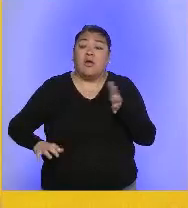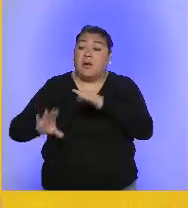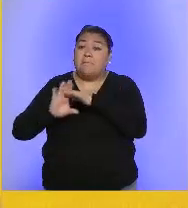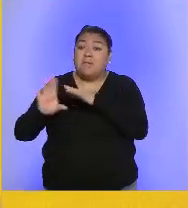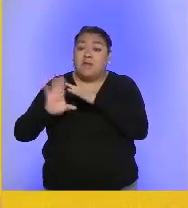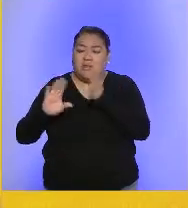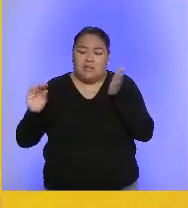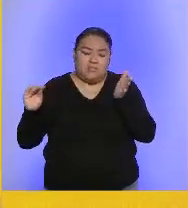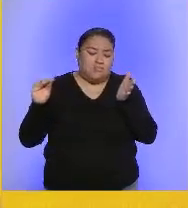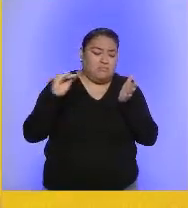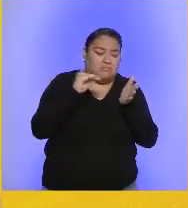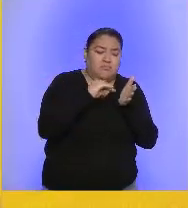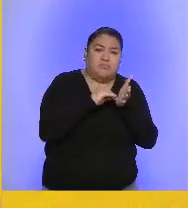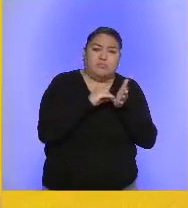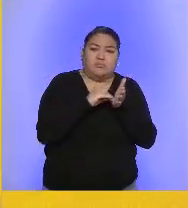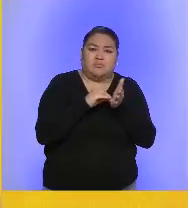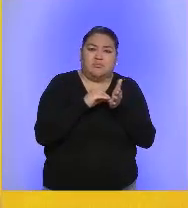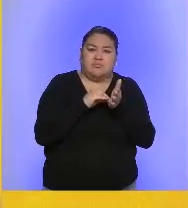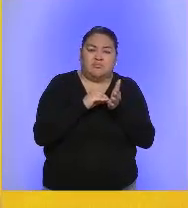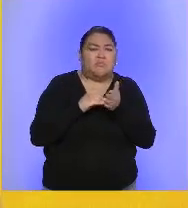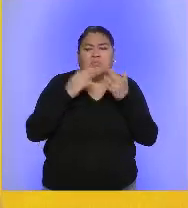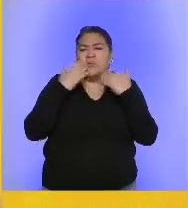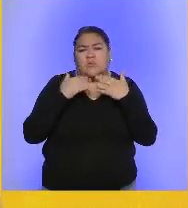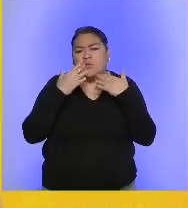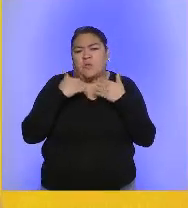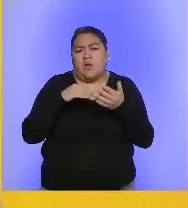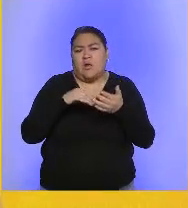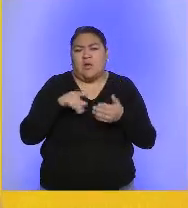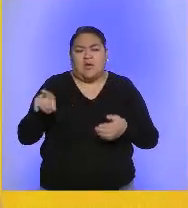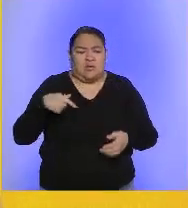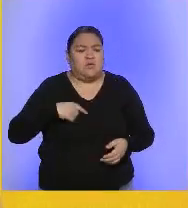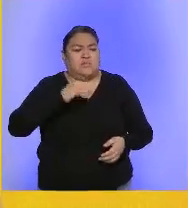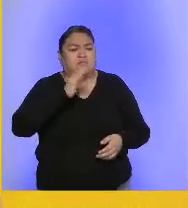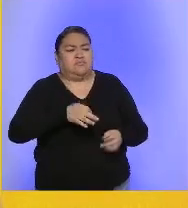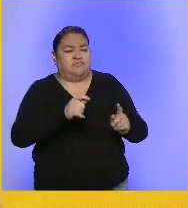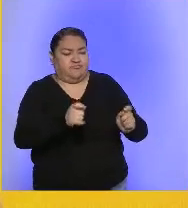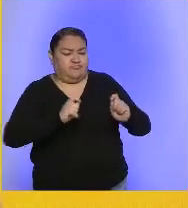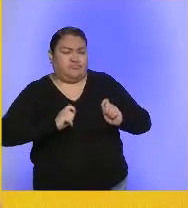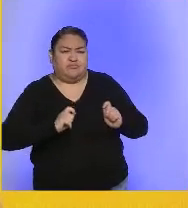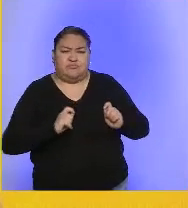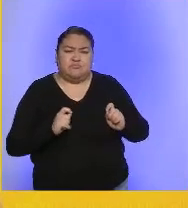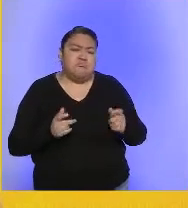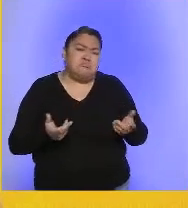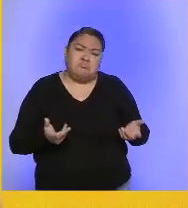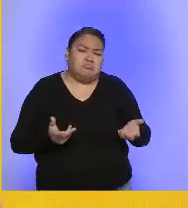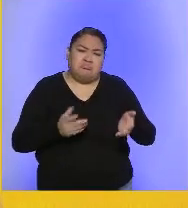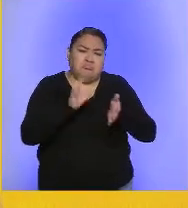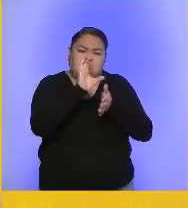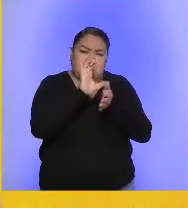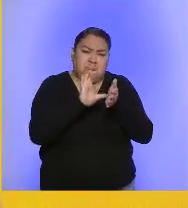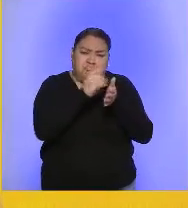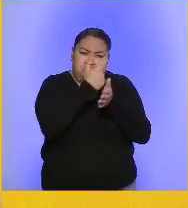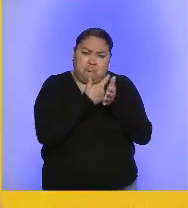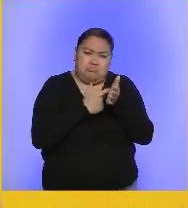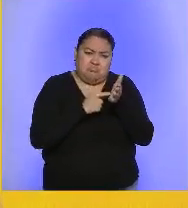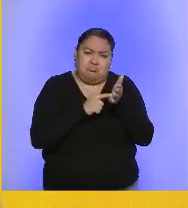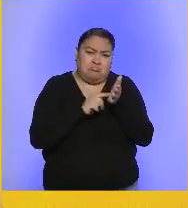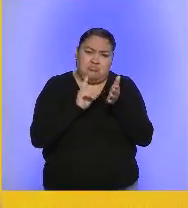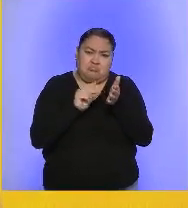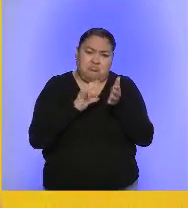candidato migrante que accediera al poder porque no le dieron las cuotas suficientes a todos los partidos para